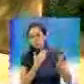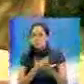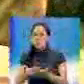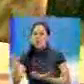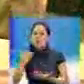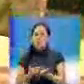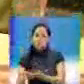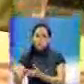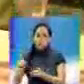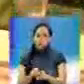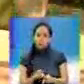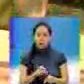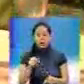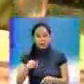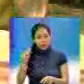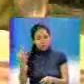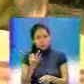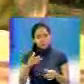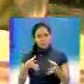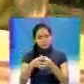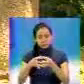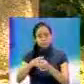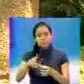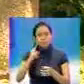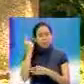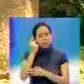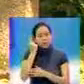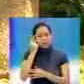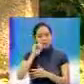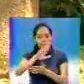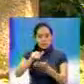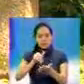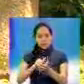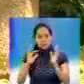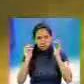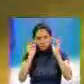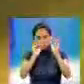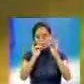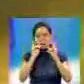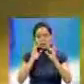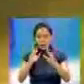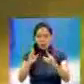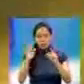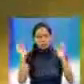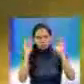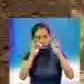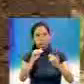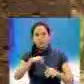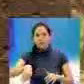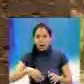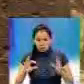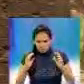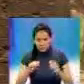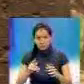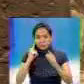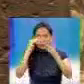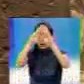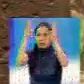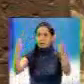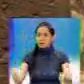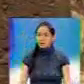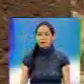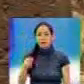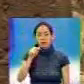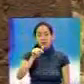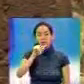actualidad el sitio continúa siendo uno de los principales centros ceremoniales, como lo muestra esta vela. La estela 5 es